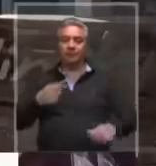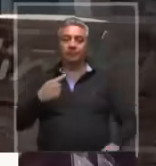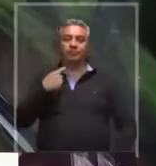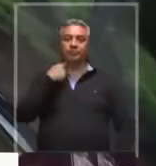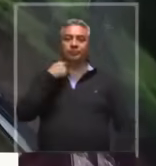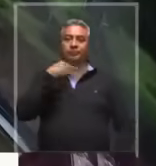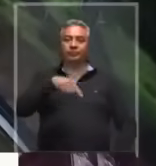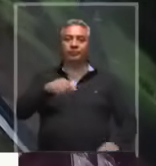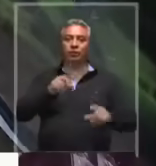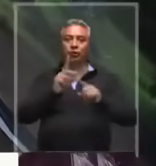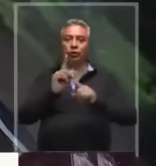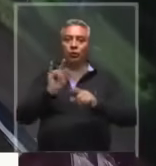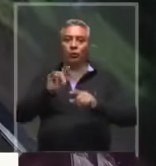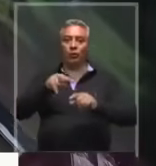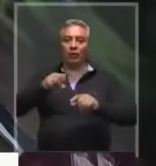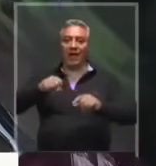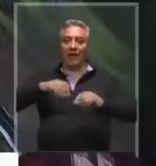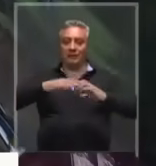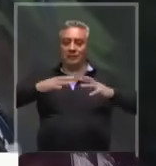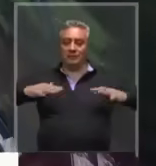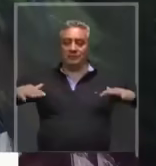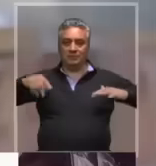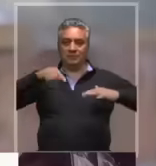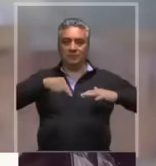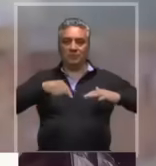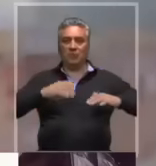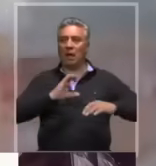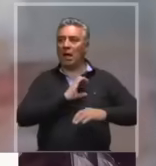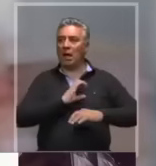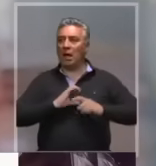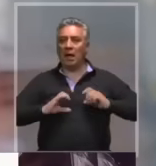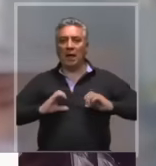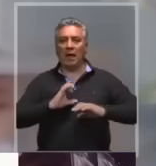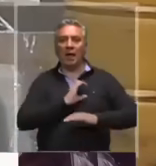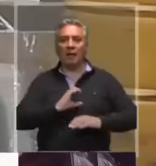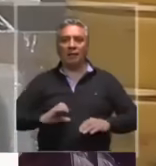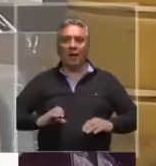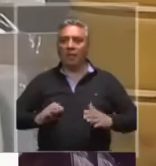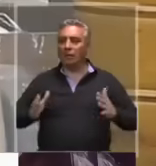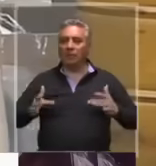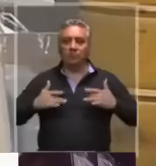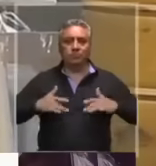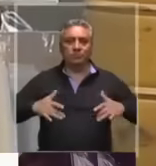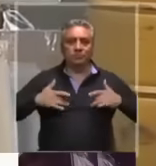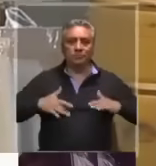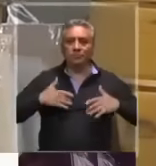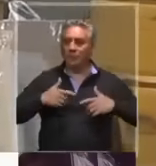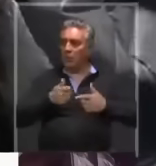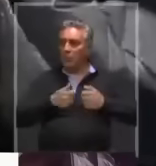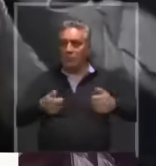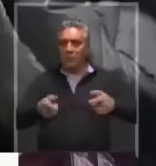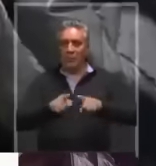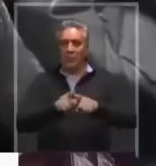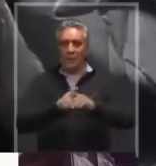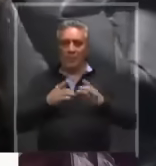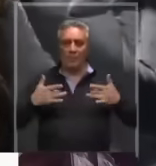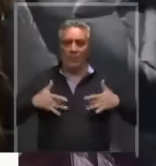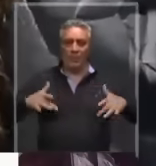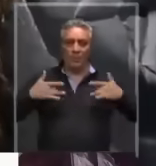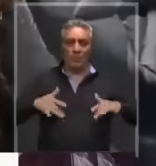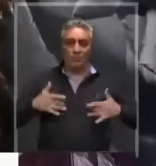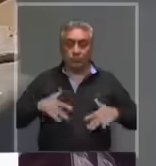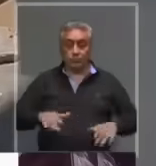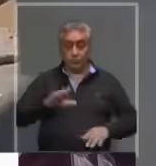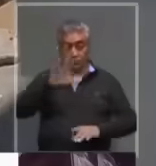Las eventuales negligencias del Estado y el abandono que han tenido efecto hasta hoy en cientos de residentes. A